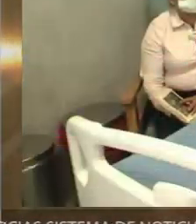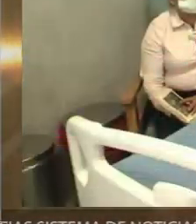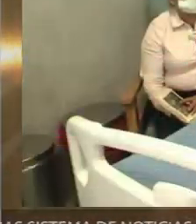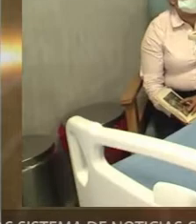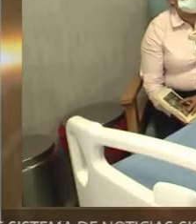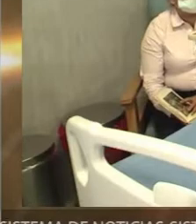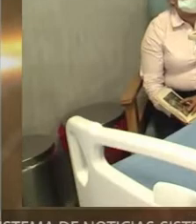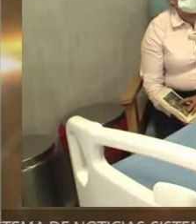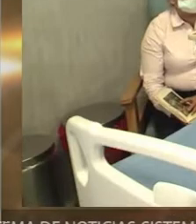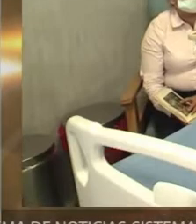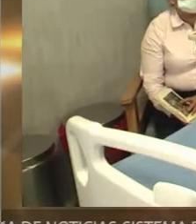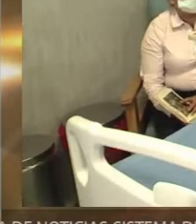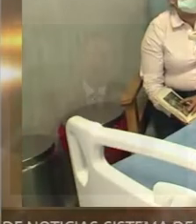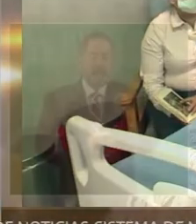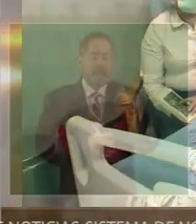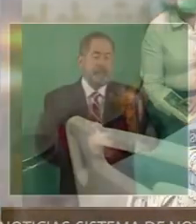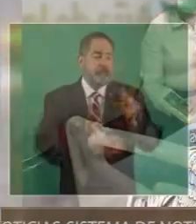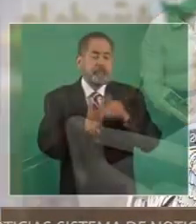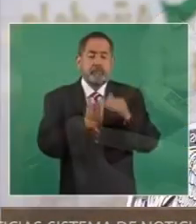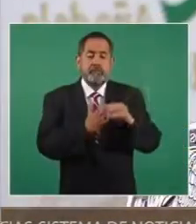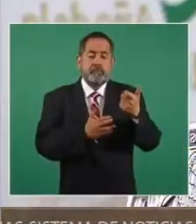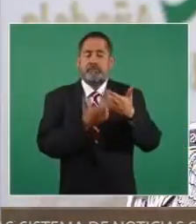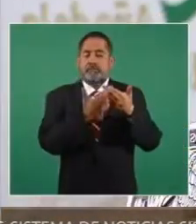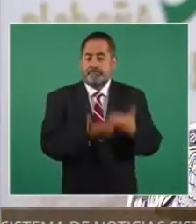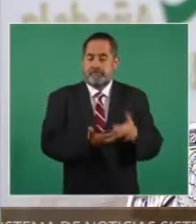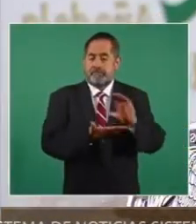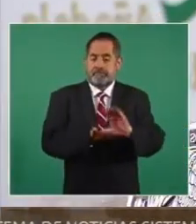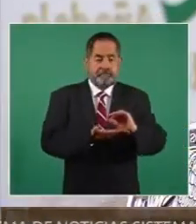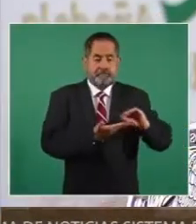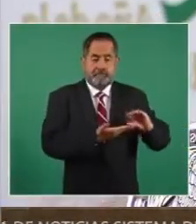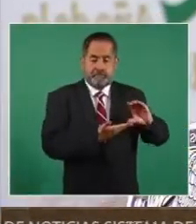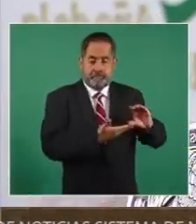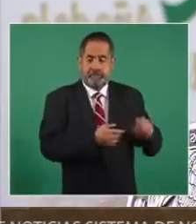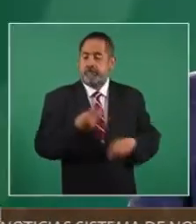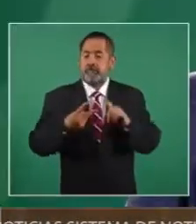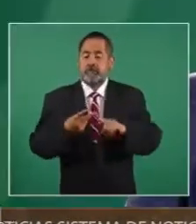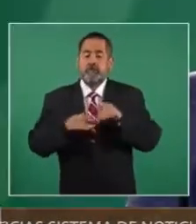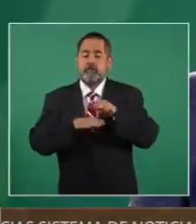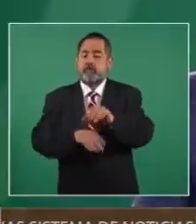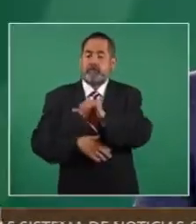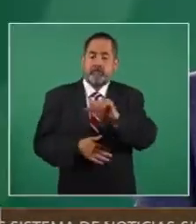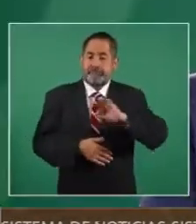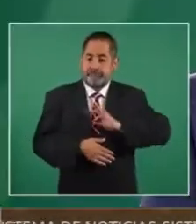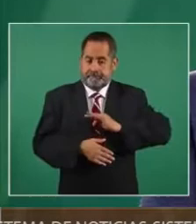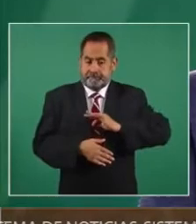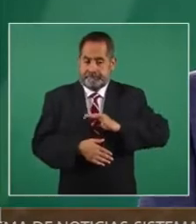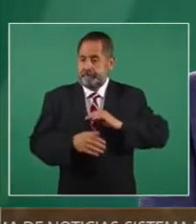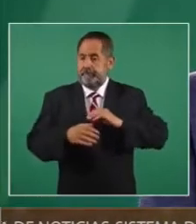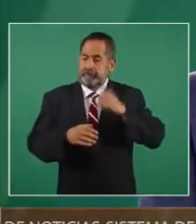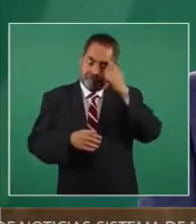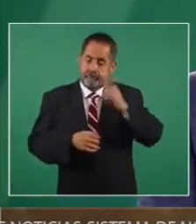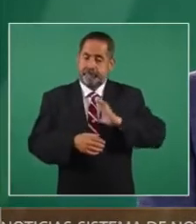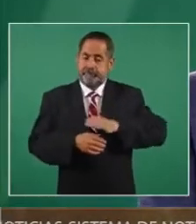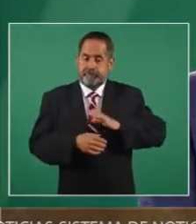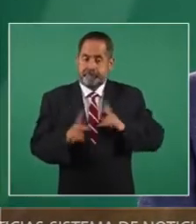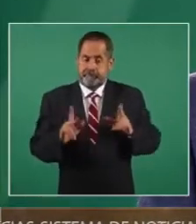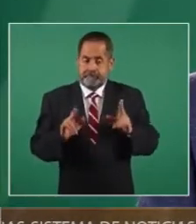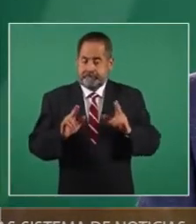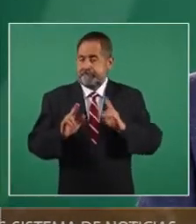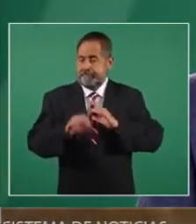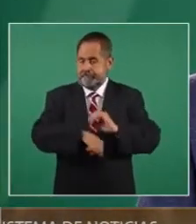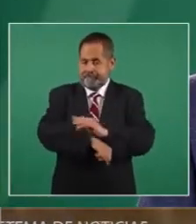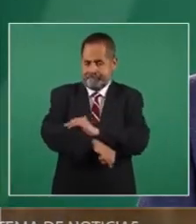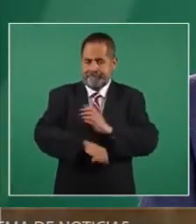el secretario de Salud, Jorge Alcocer, quien dijo que, por medio de la Oficina de las Naciones Unidas de Servicios para